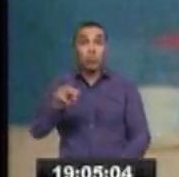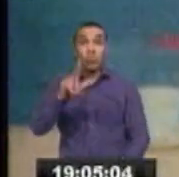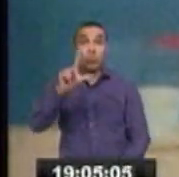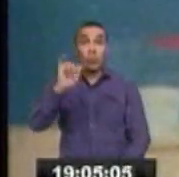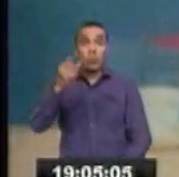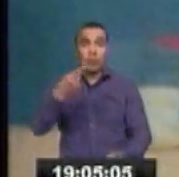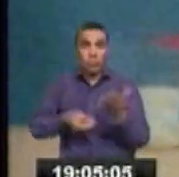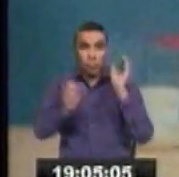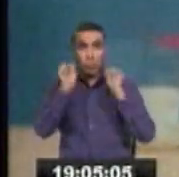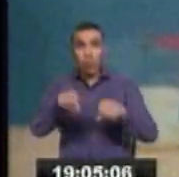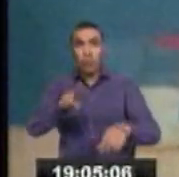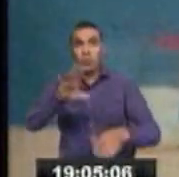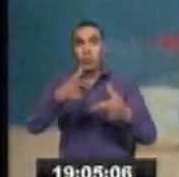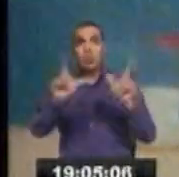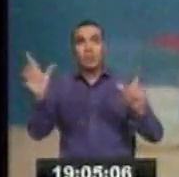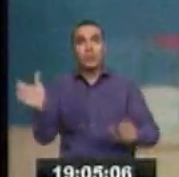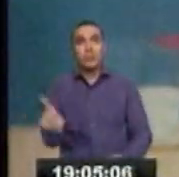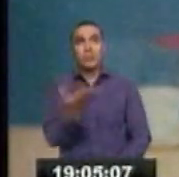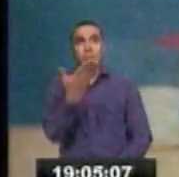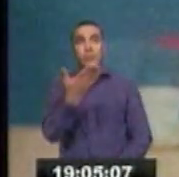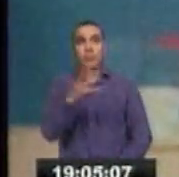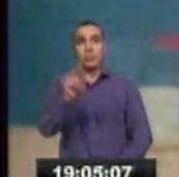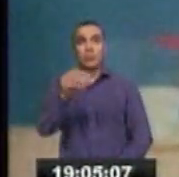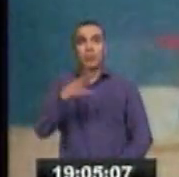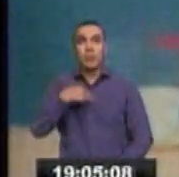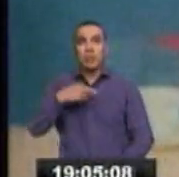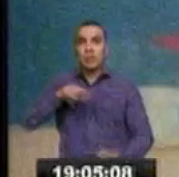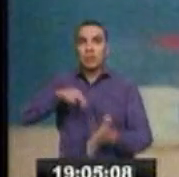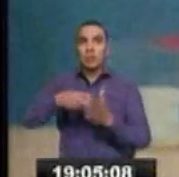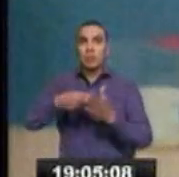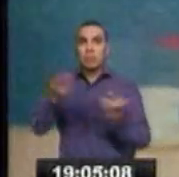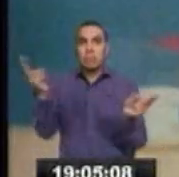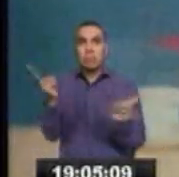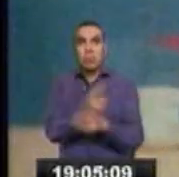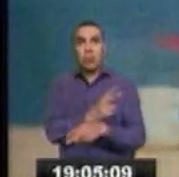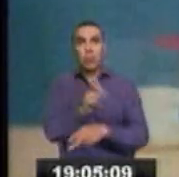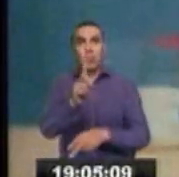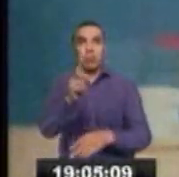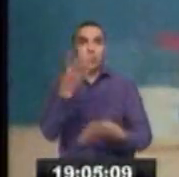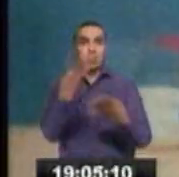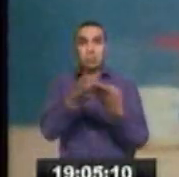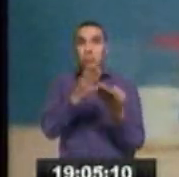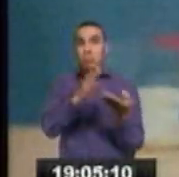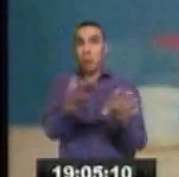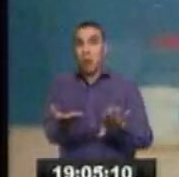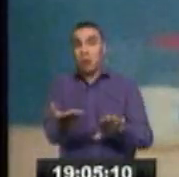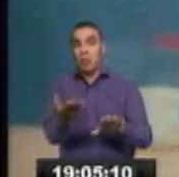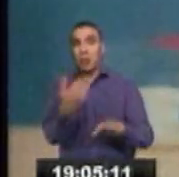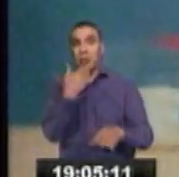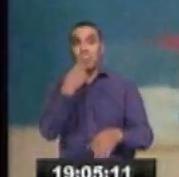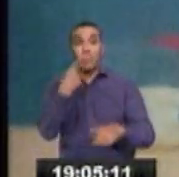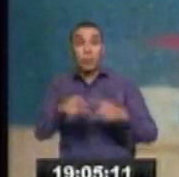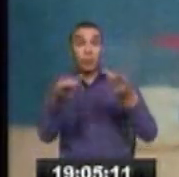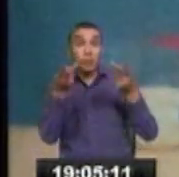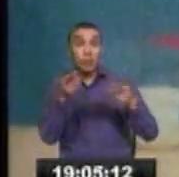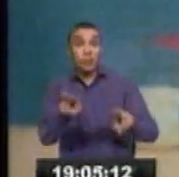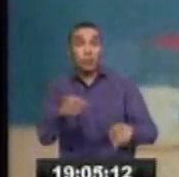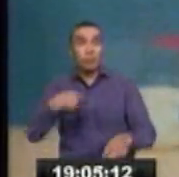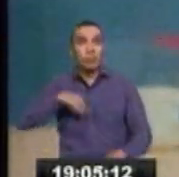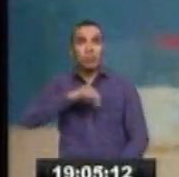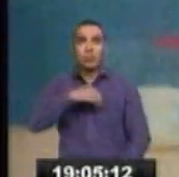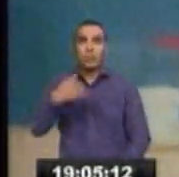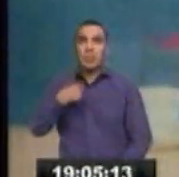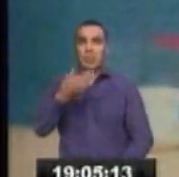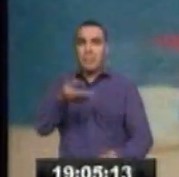pueda recuperar su libertad, no esté expuesto al peligro de una pena de muerte, pero al mismo tiempo nosotros le